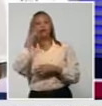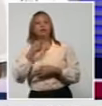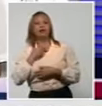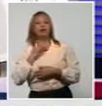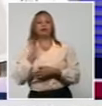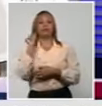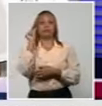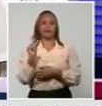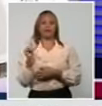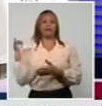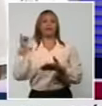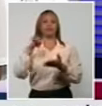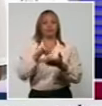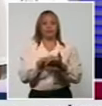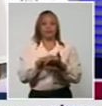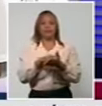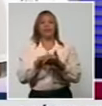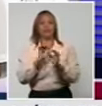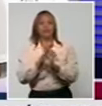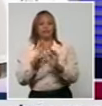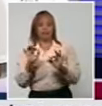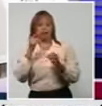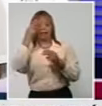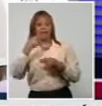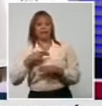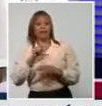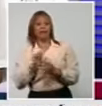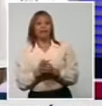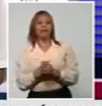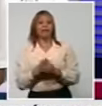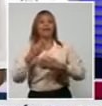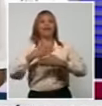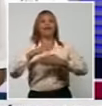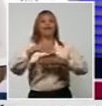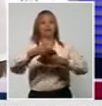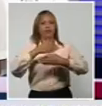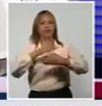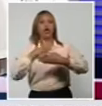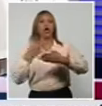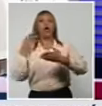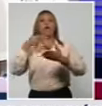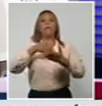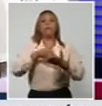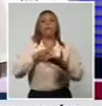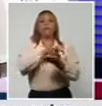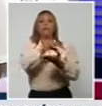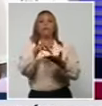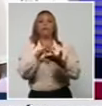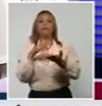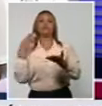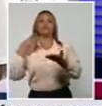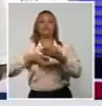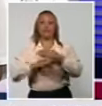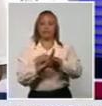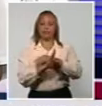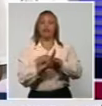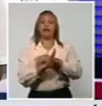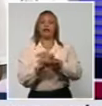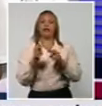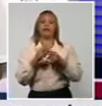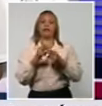con la seguridad sanitaria en nuestras instalaciones de frontera, como se llama, puntos de entrada, se han reforzado y se